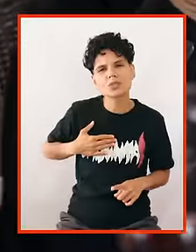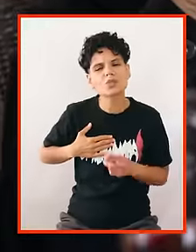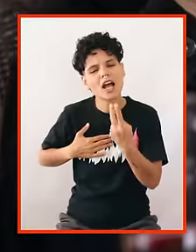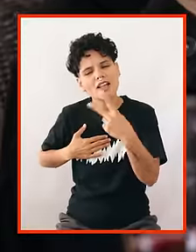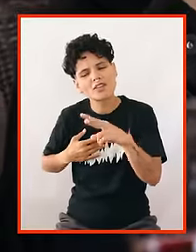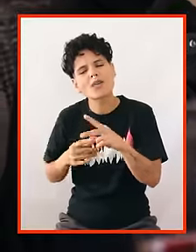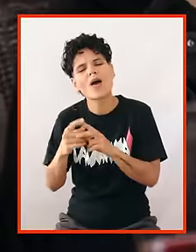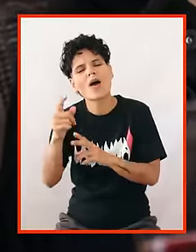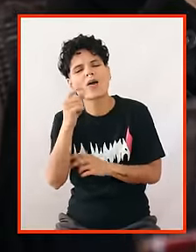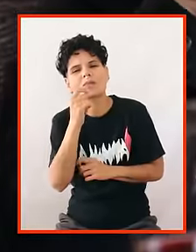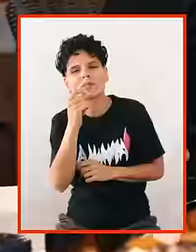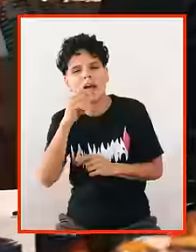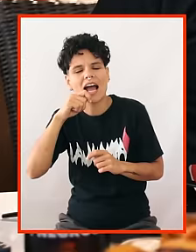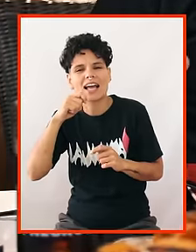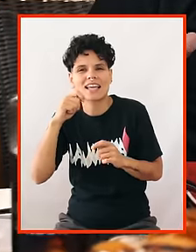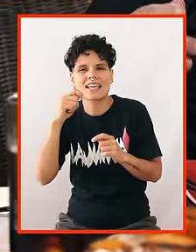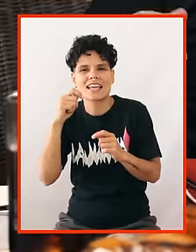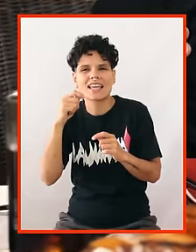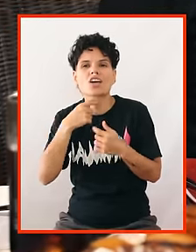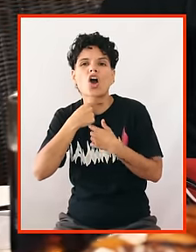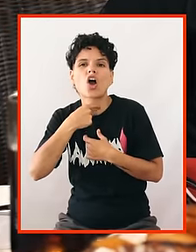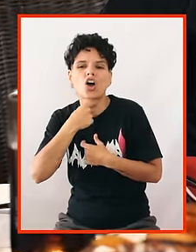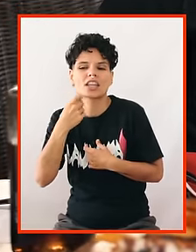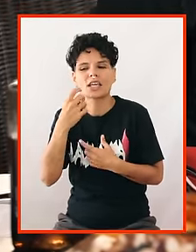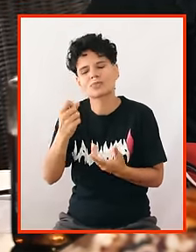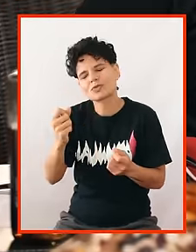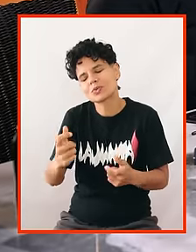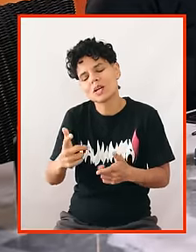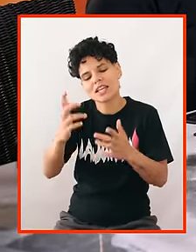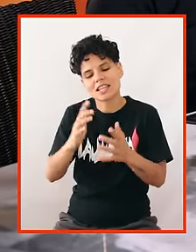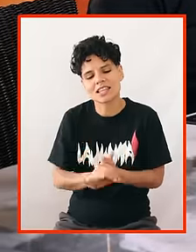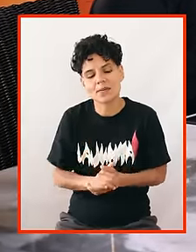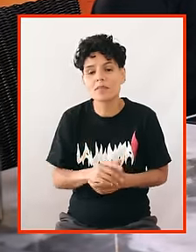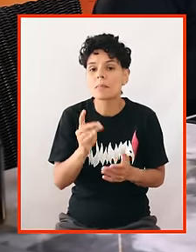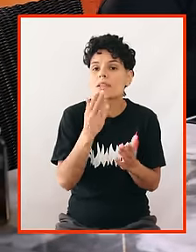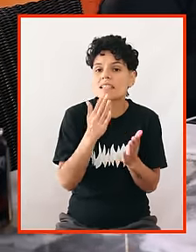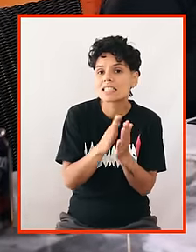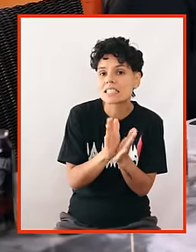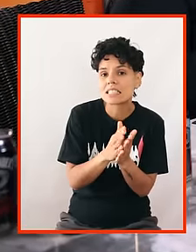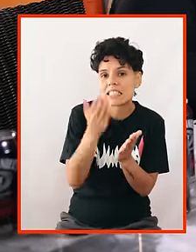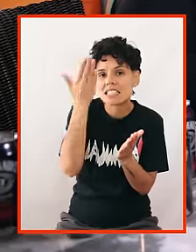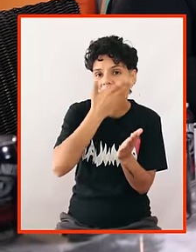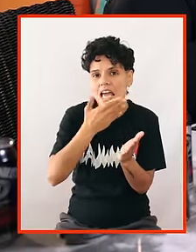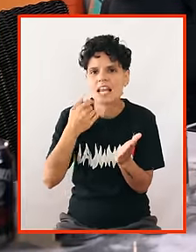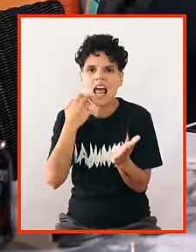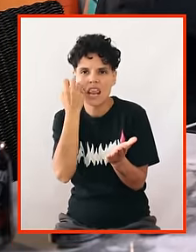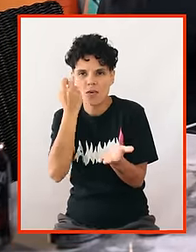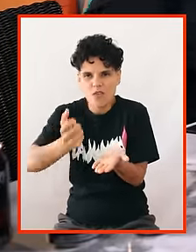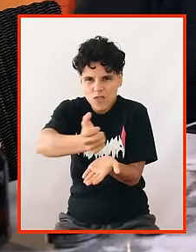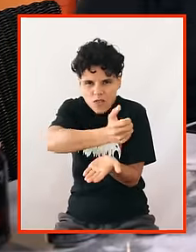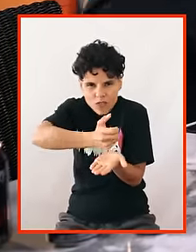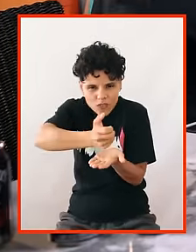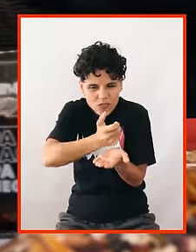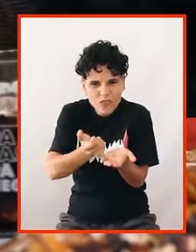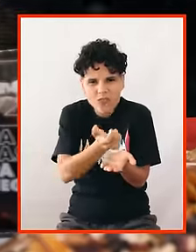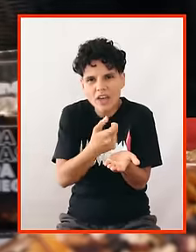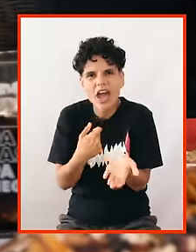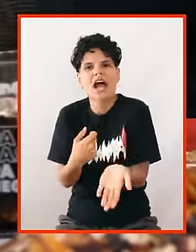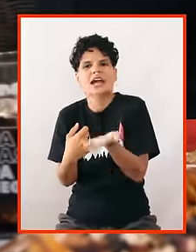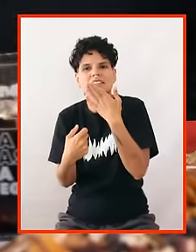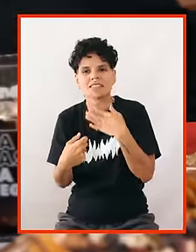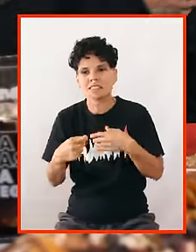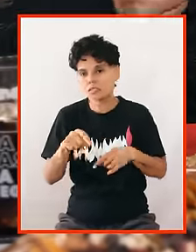te tocó otra vez el cogote, que tenés suerte. Esta historia me la cuenta un amigo, ¿eh? Que es real. A mí siempre me da la chulga negra, todo. Pero chulga ahí con limón, ¿no? ¡Ta, ta, ta,